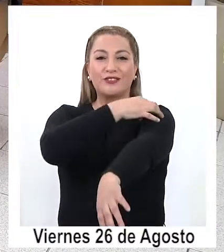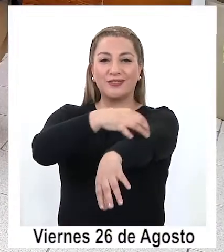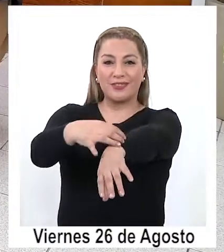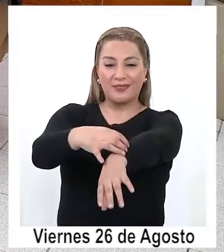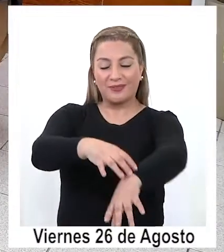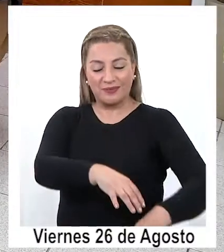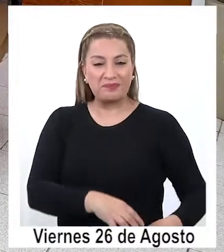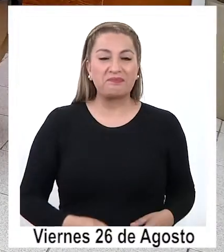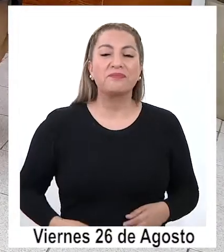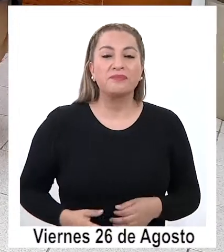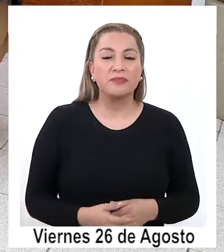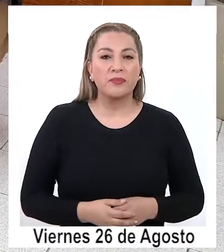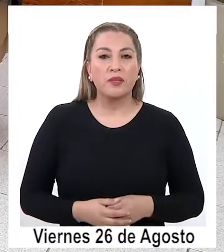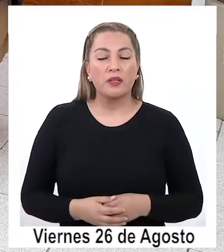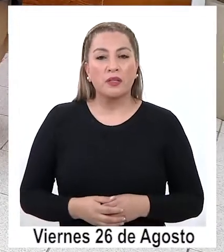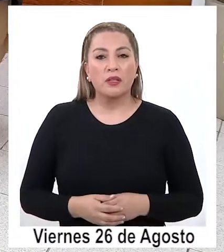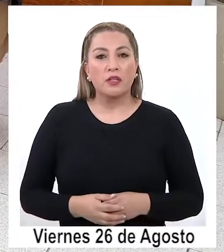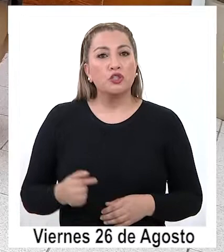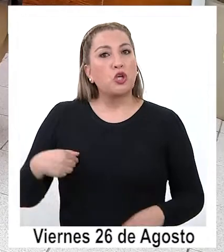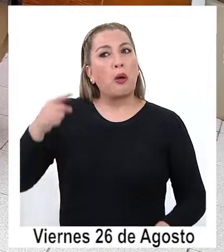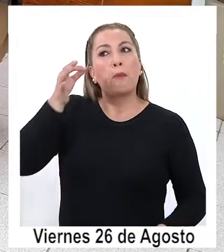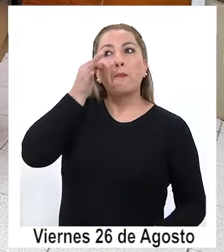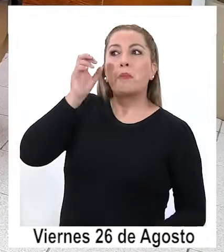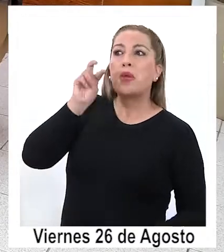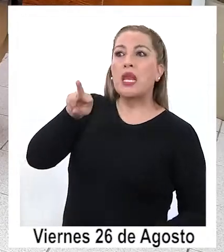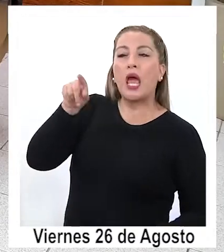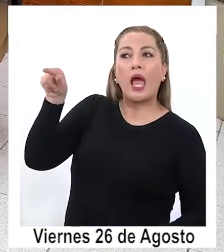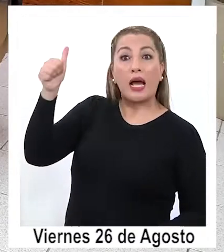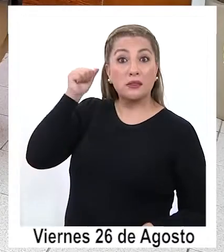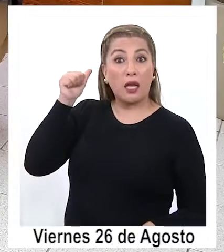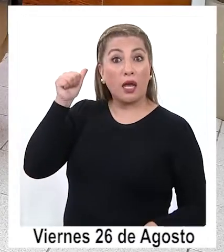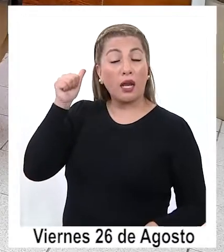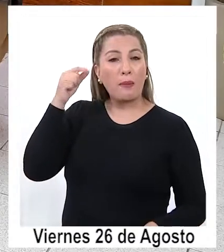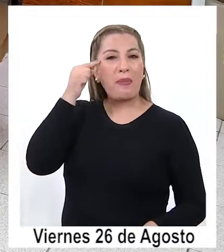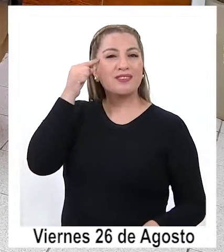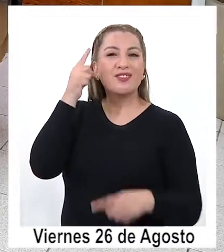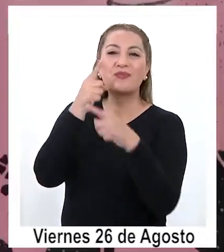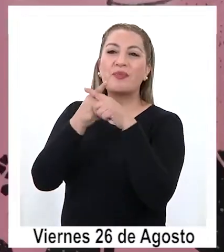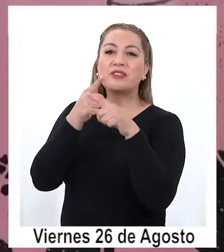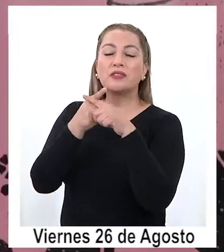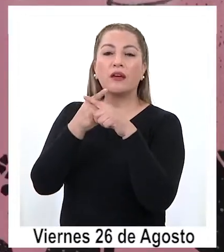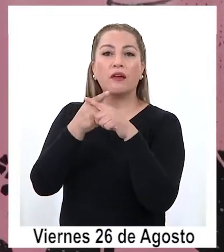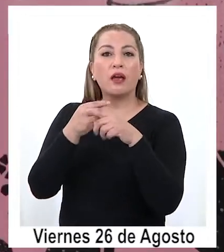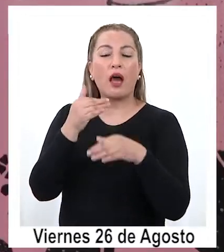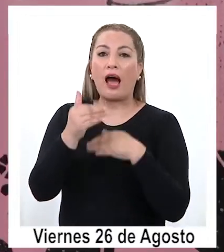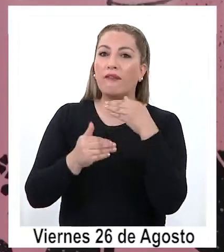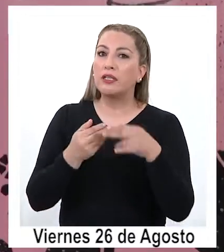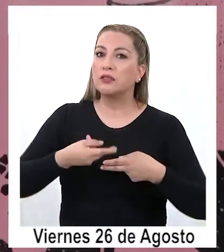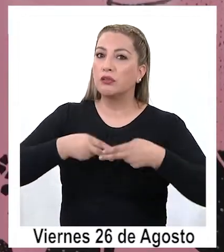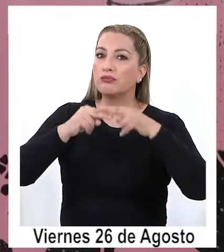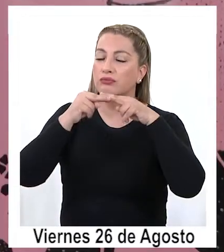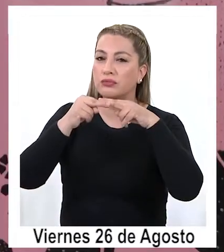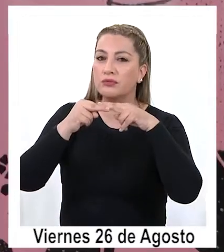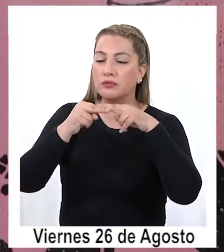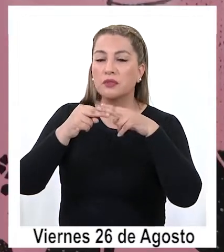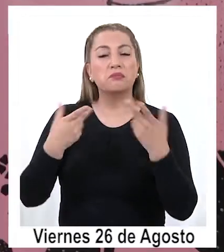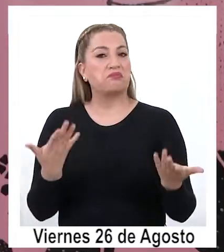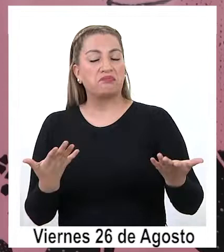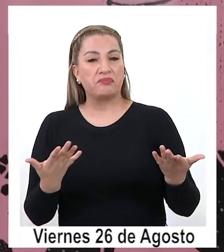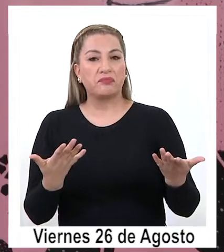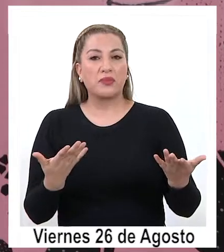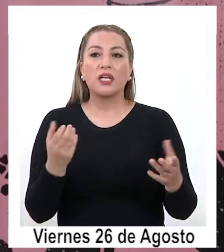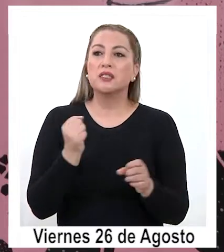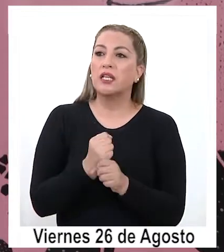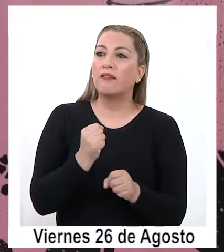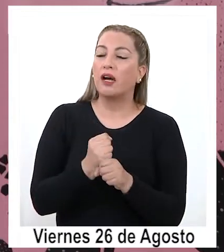Sí, bueno, quede bien optimista porque hay un avance muy considerable de las obras destacar mucho a los equipos de trabajo,